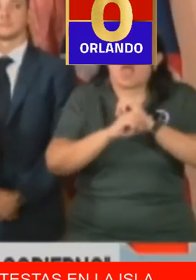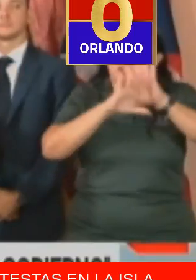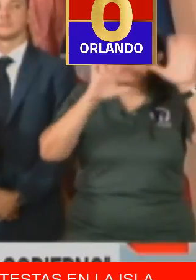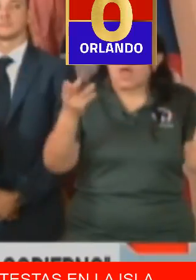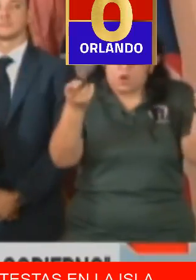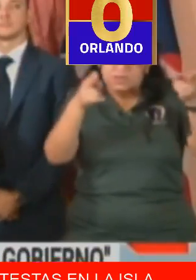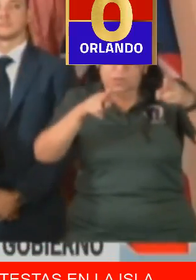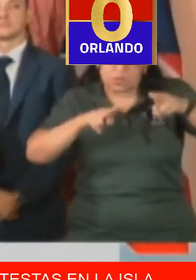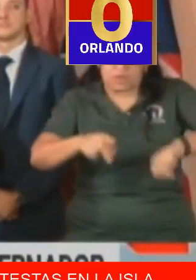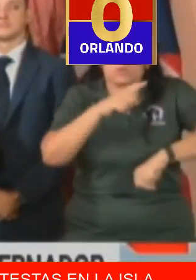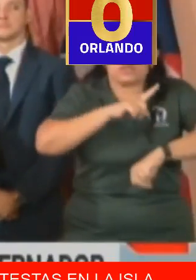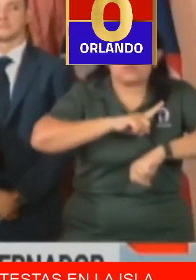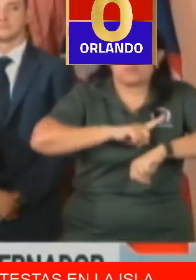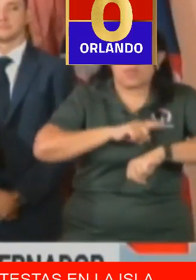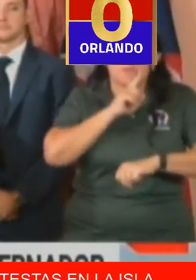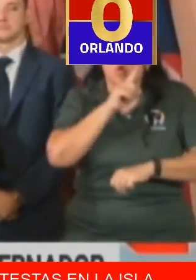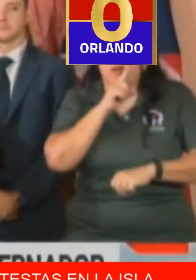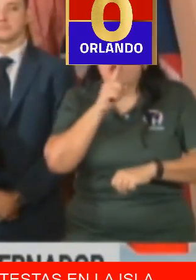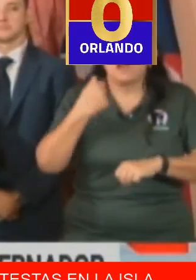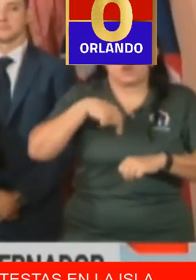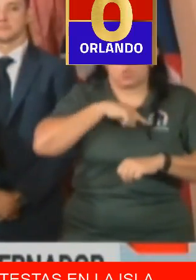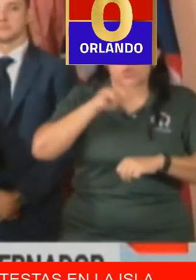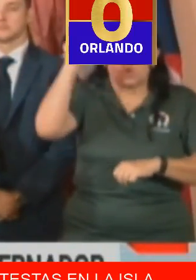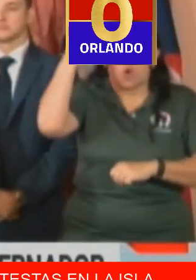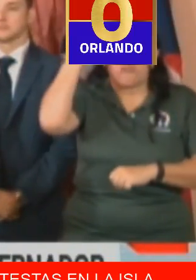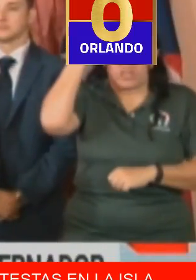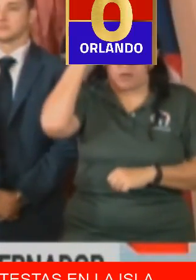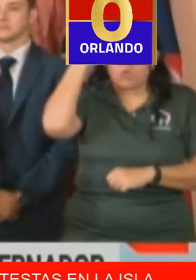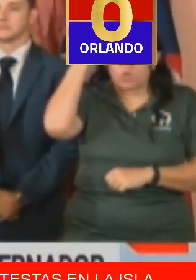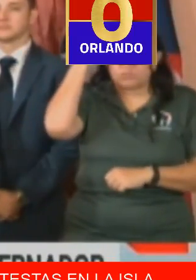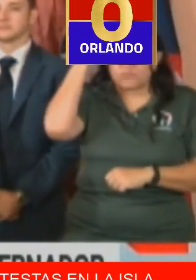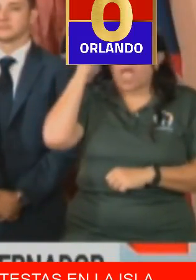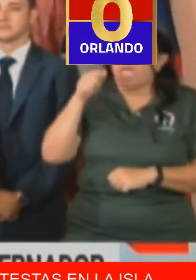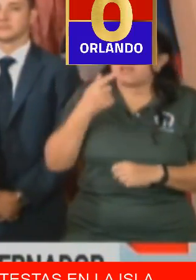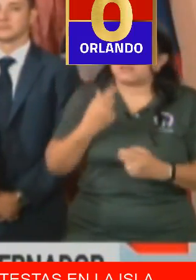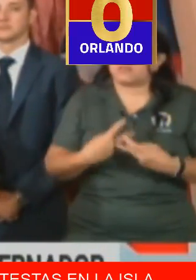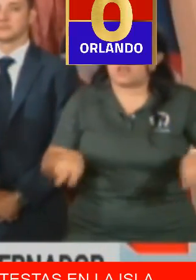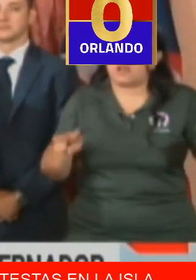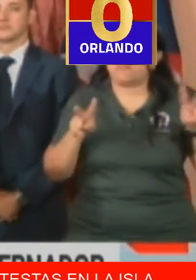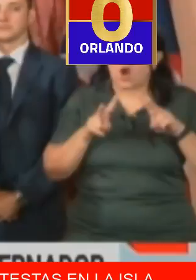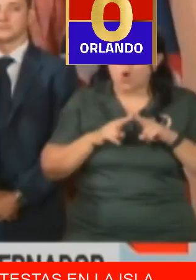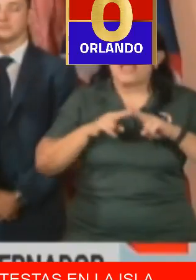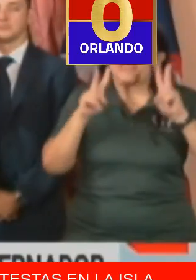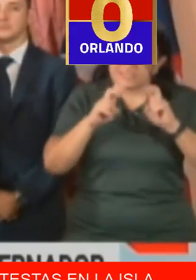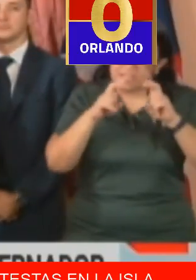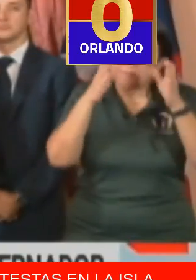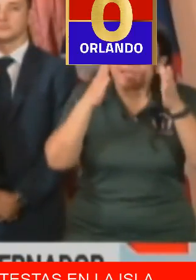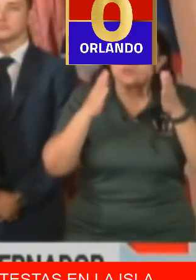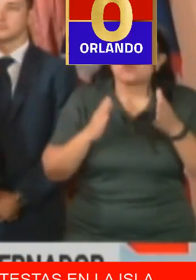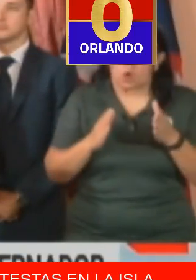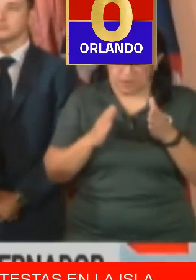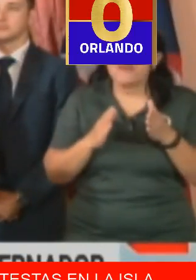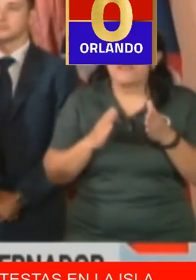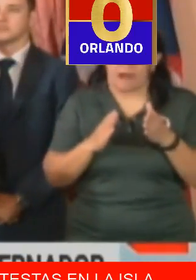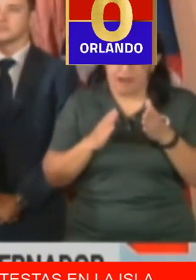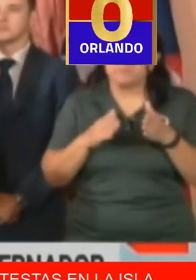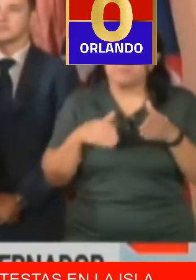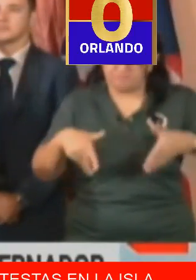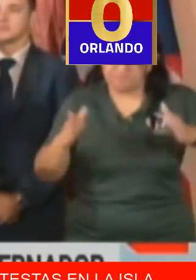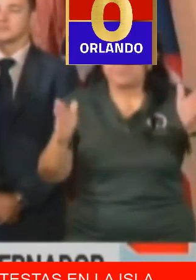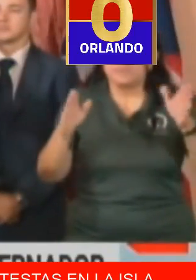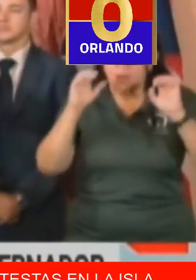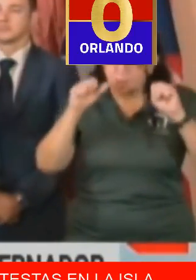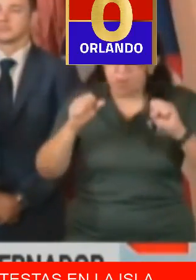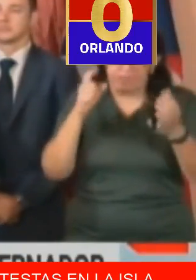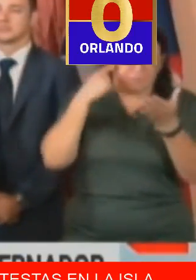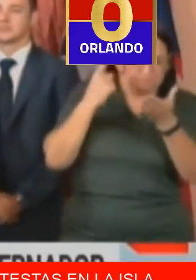ocurriendo en tiempo real en nuestro gobierno. Ese es el valor del inspector general, que nos puede dar auditorías en tiempo real